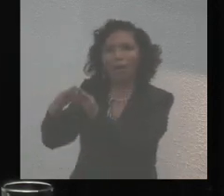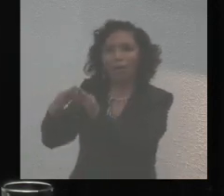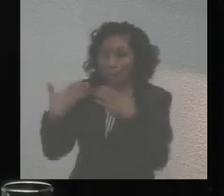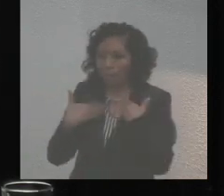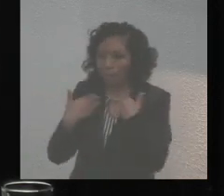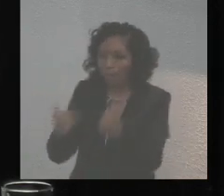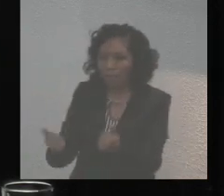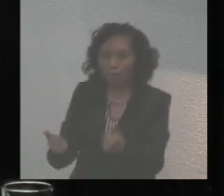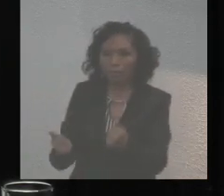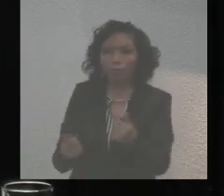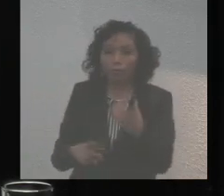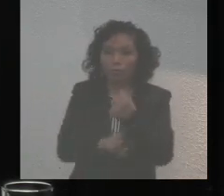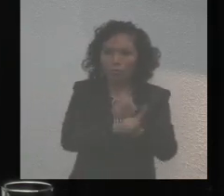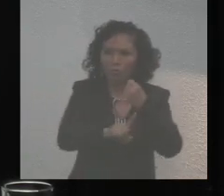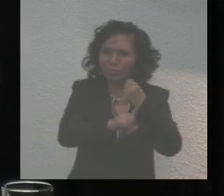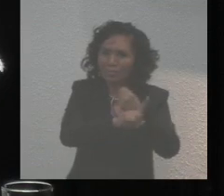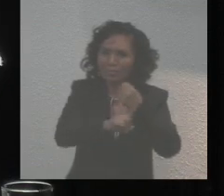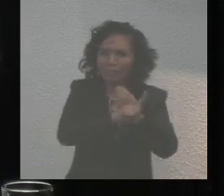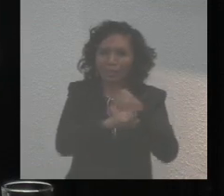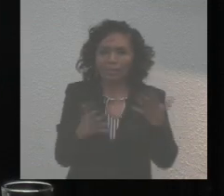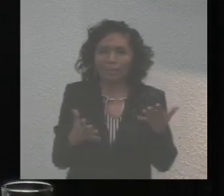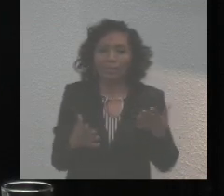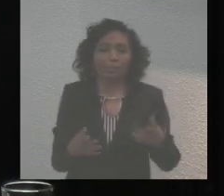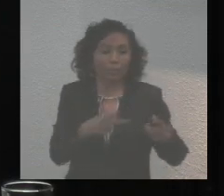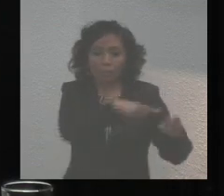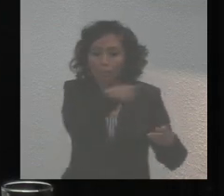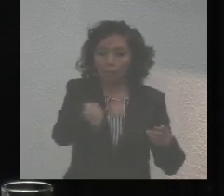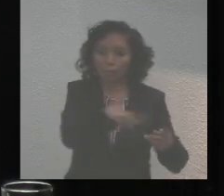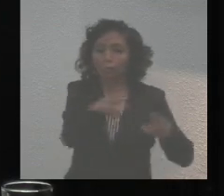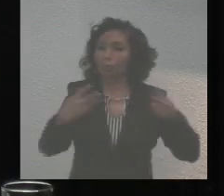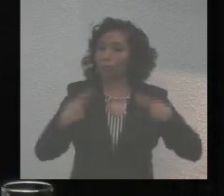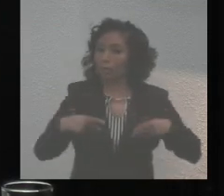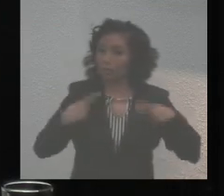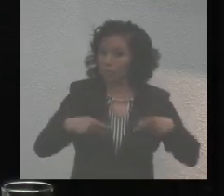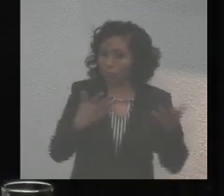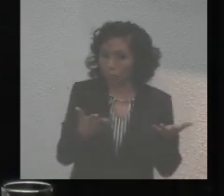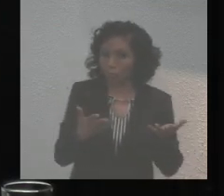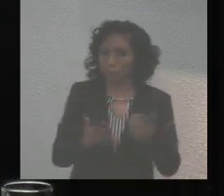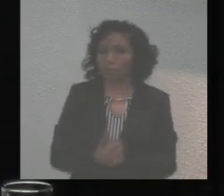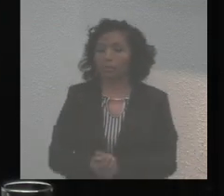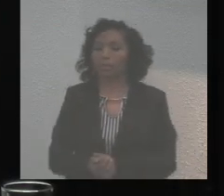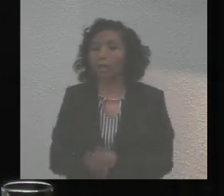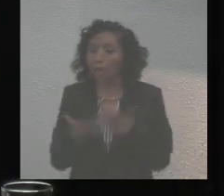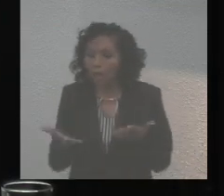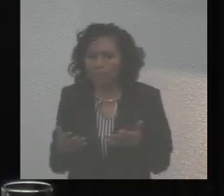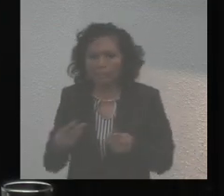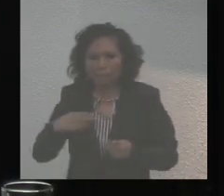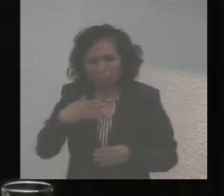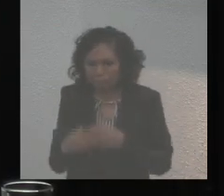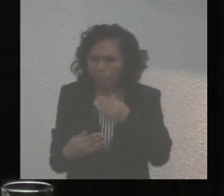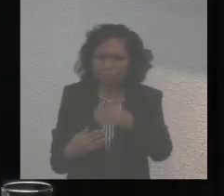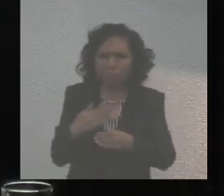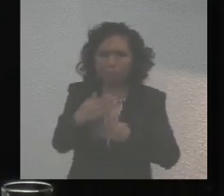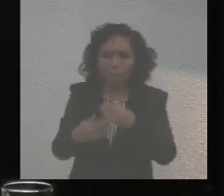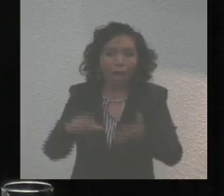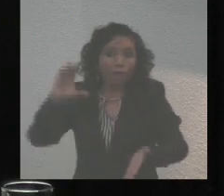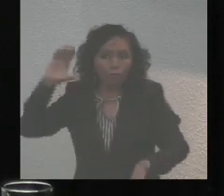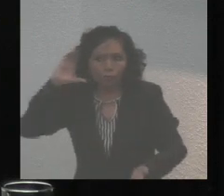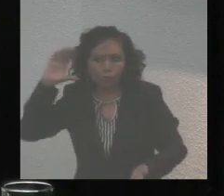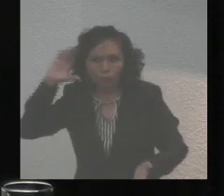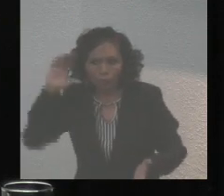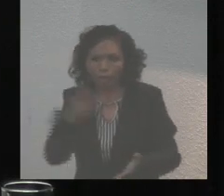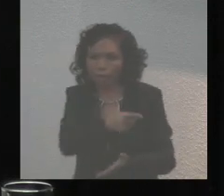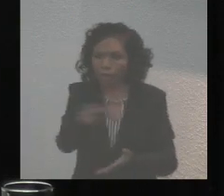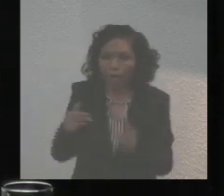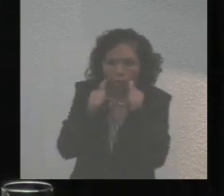los complejos problemas que enfrentan las personas y las comunidades. Hay que caminarlo, hay que escuchar a la gente